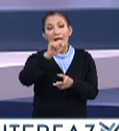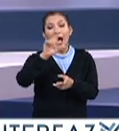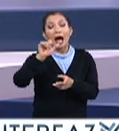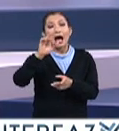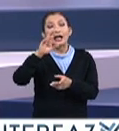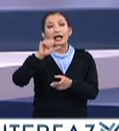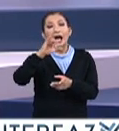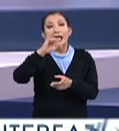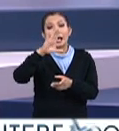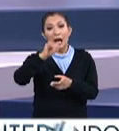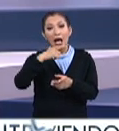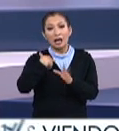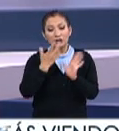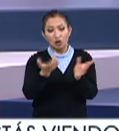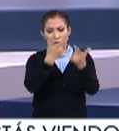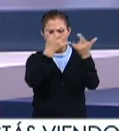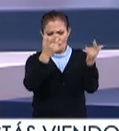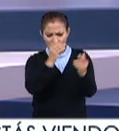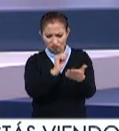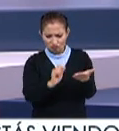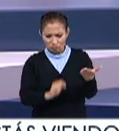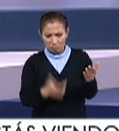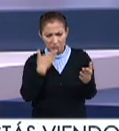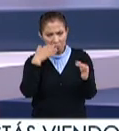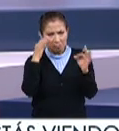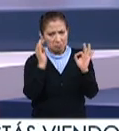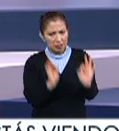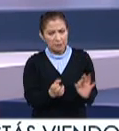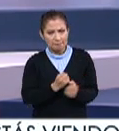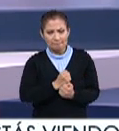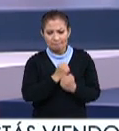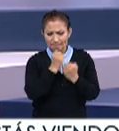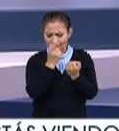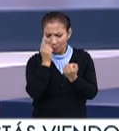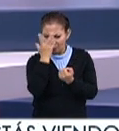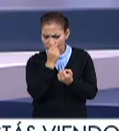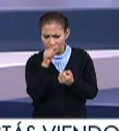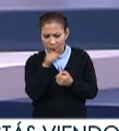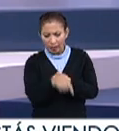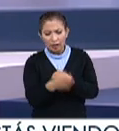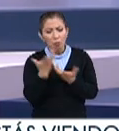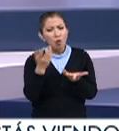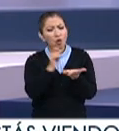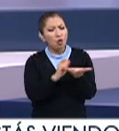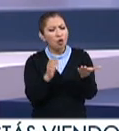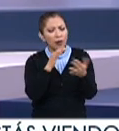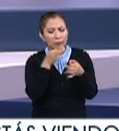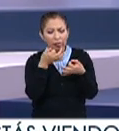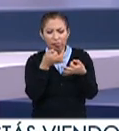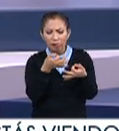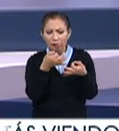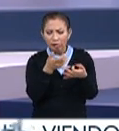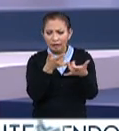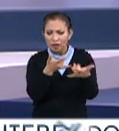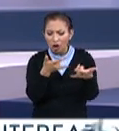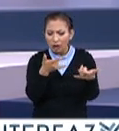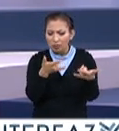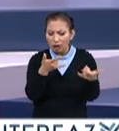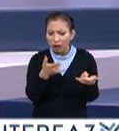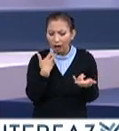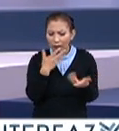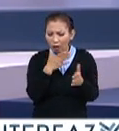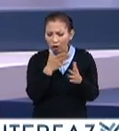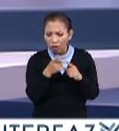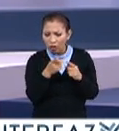que es una prosa muy condensada, una prosa poética, es una prosa de esas que te van jalando a la historia y no